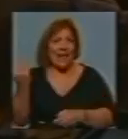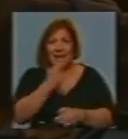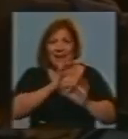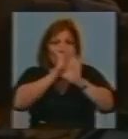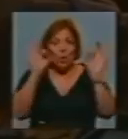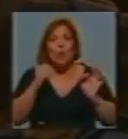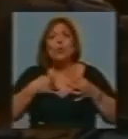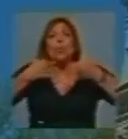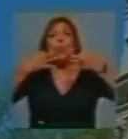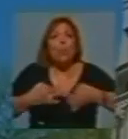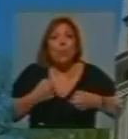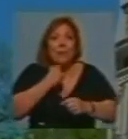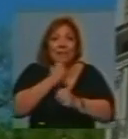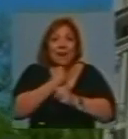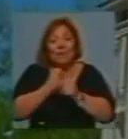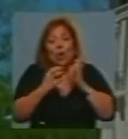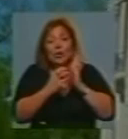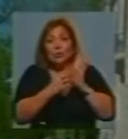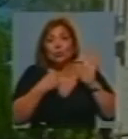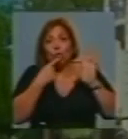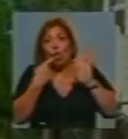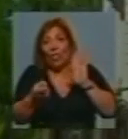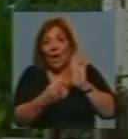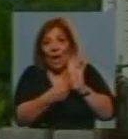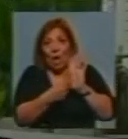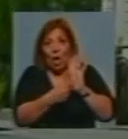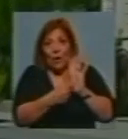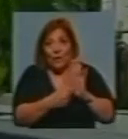cumpliendo su función constitucional.